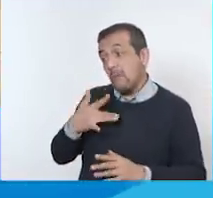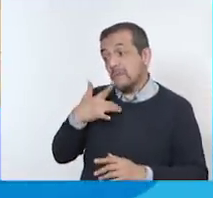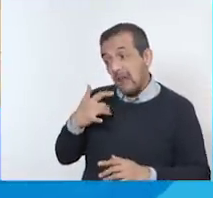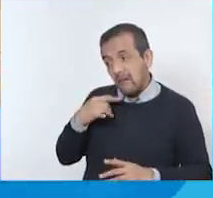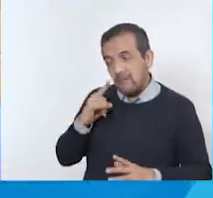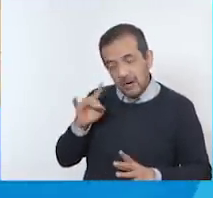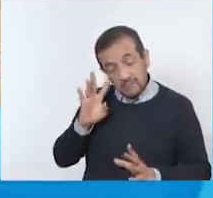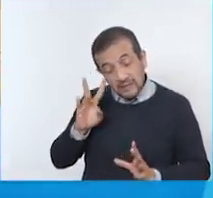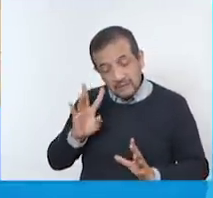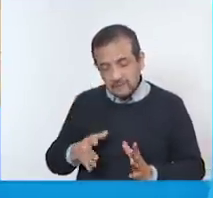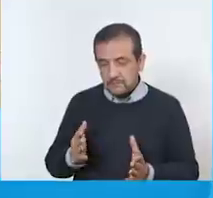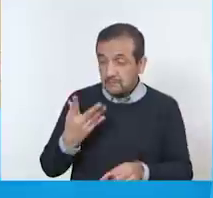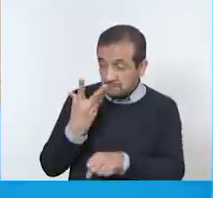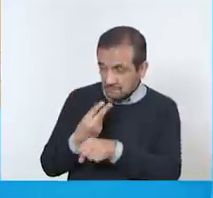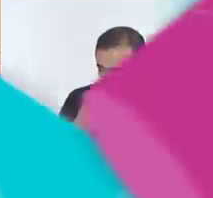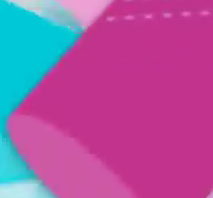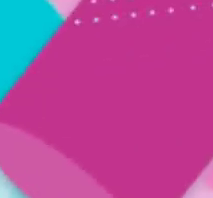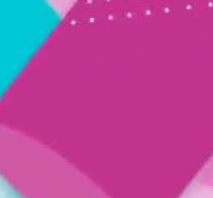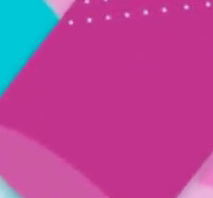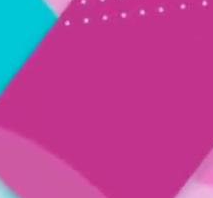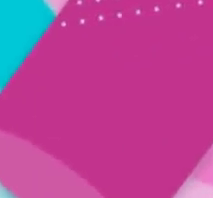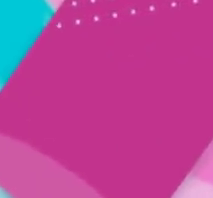puede arreglar.